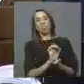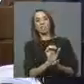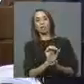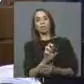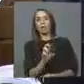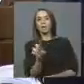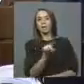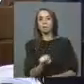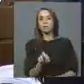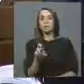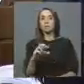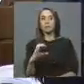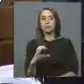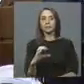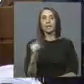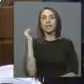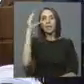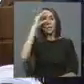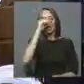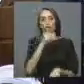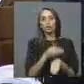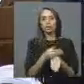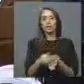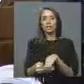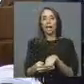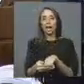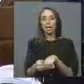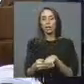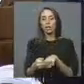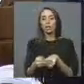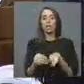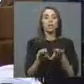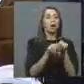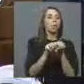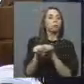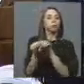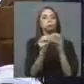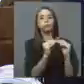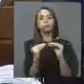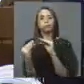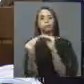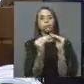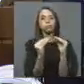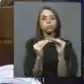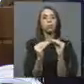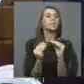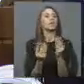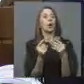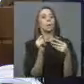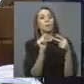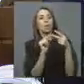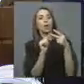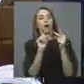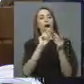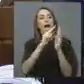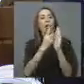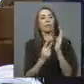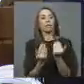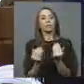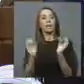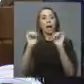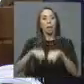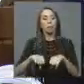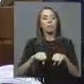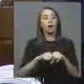Partido Socialista y en el Partido Comunista tanto que anoche tarde llegaron a suerte de negociación de aprobar las adecuaciones necesarias y es que les dan